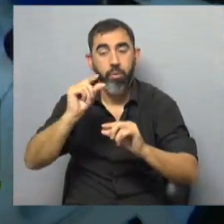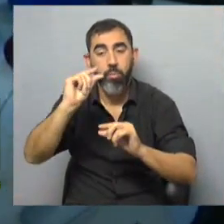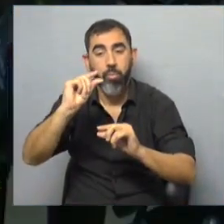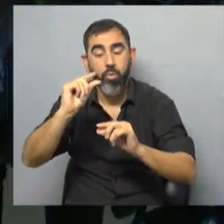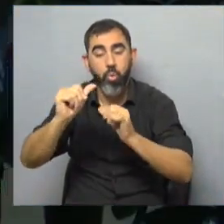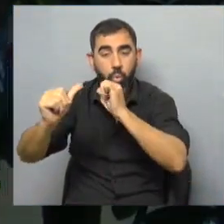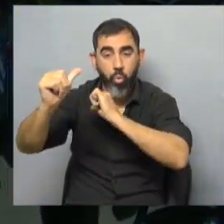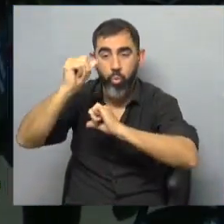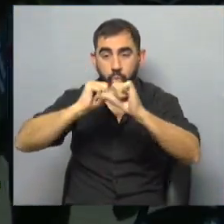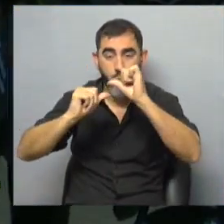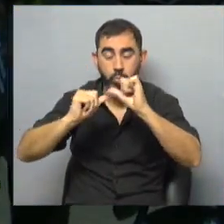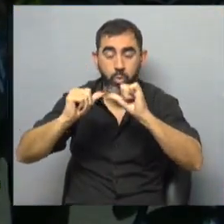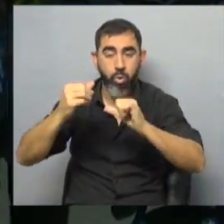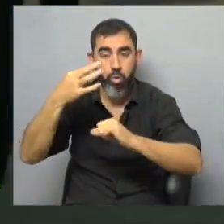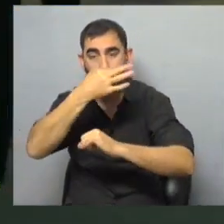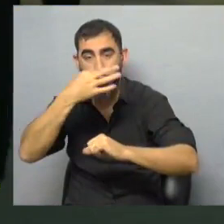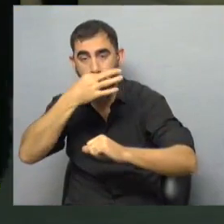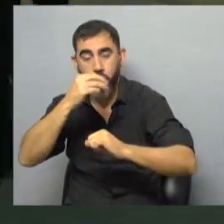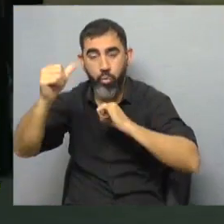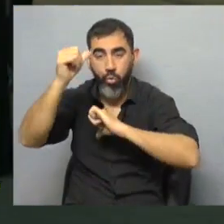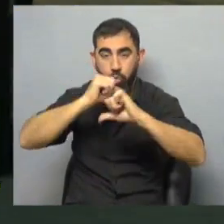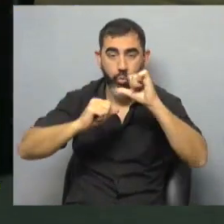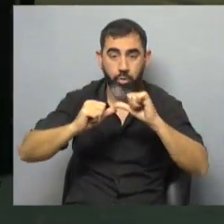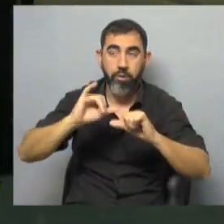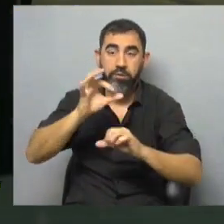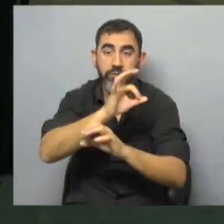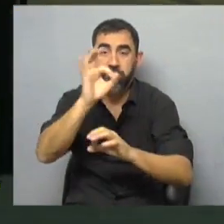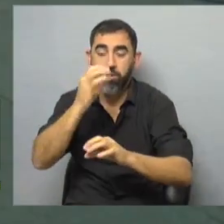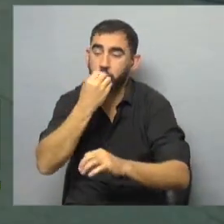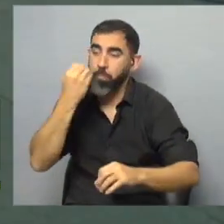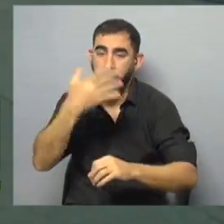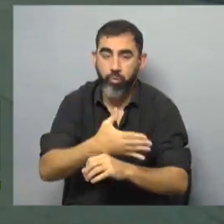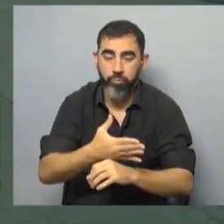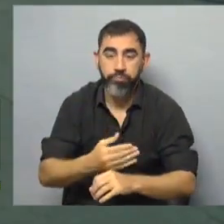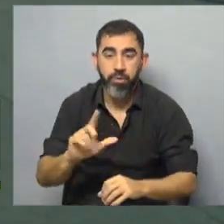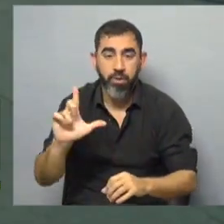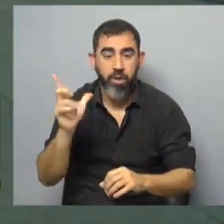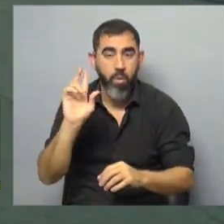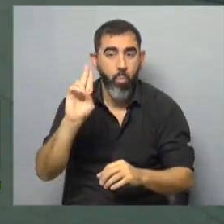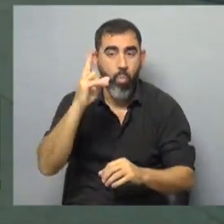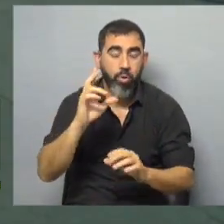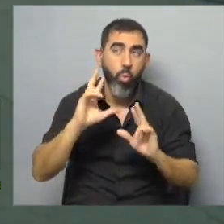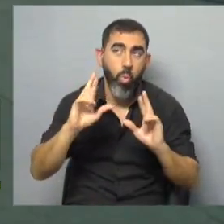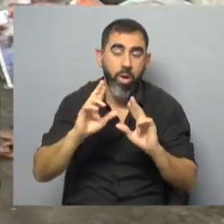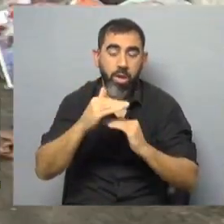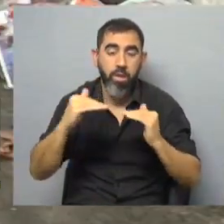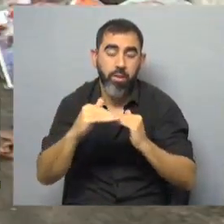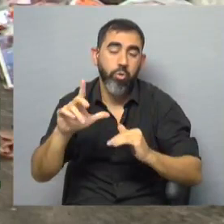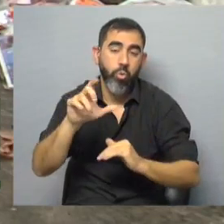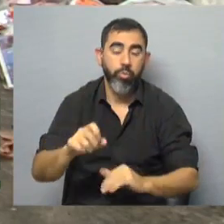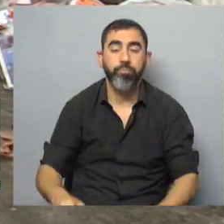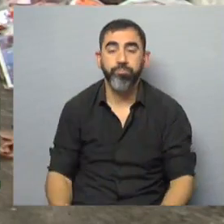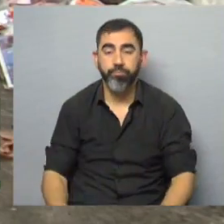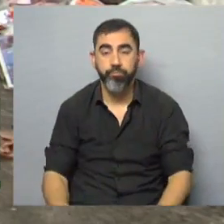de consumo de alcohol y de drogas, si fuese cero idealmente, y no tener fallecidos en el tránsito, por supuesto. De